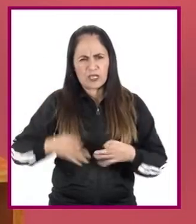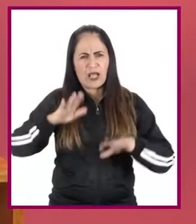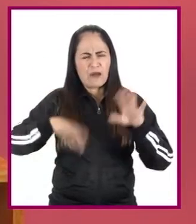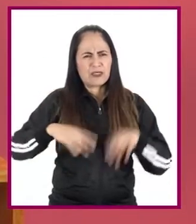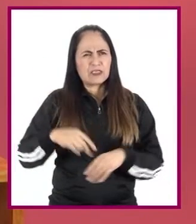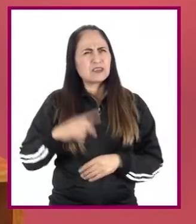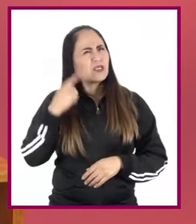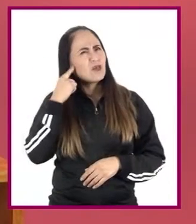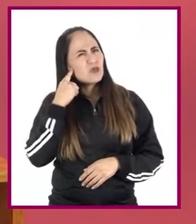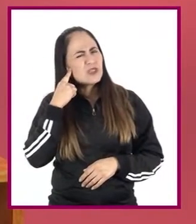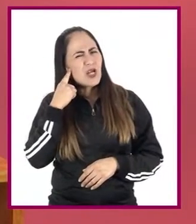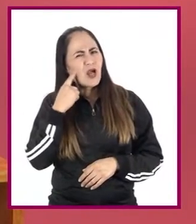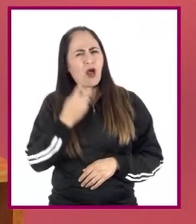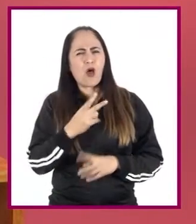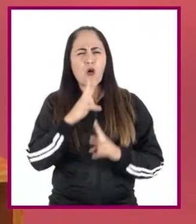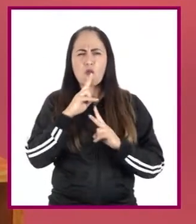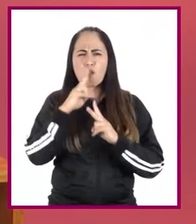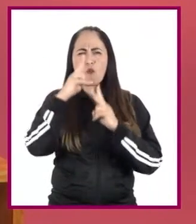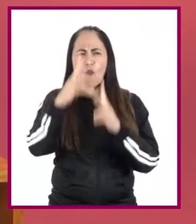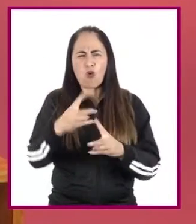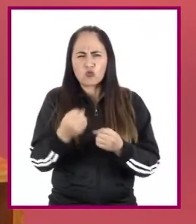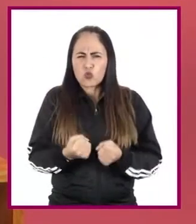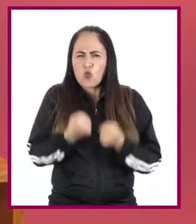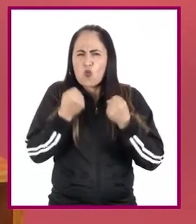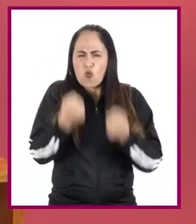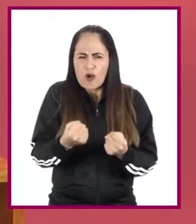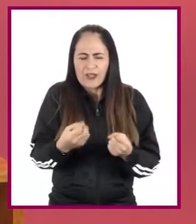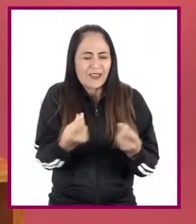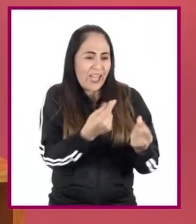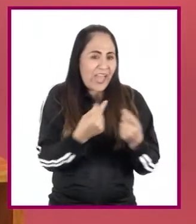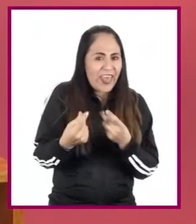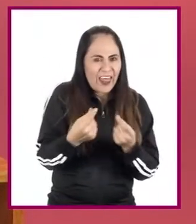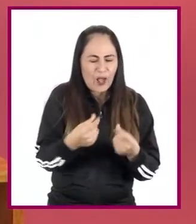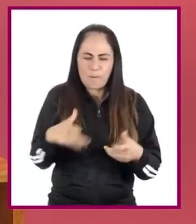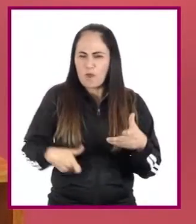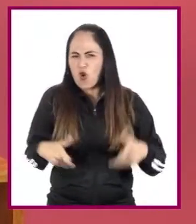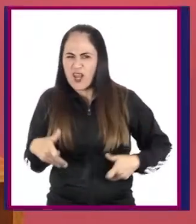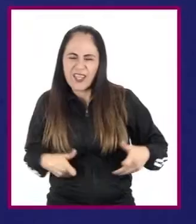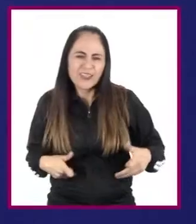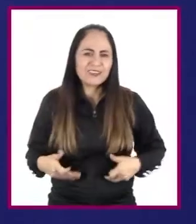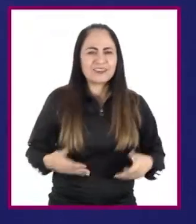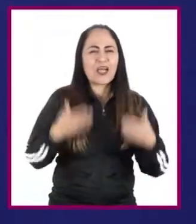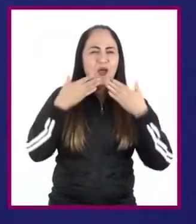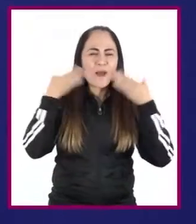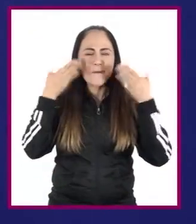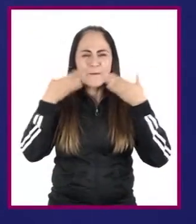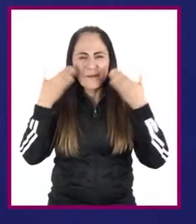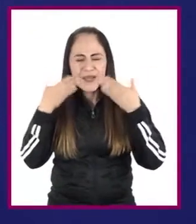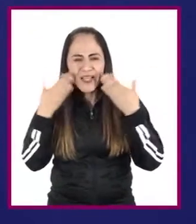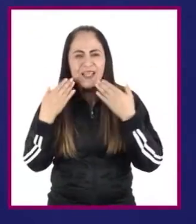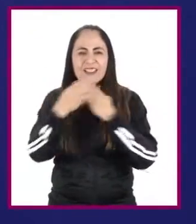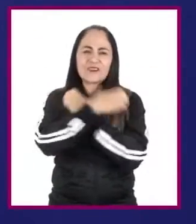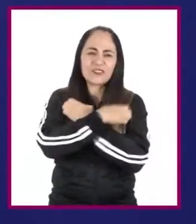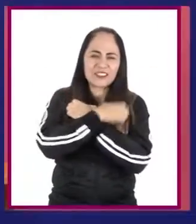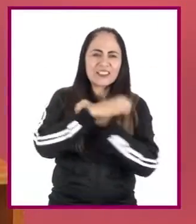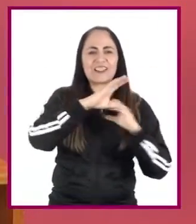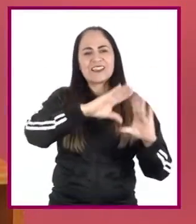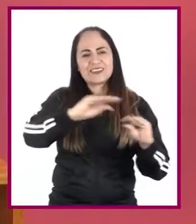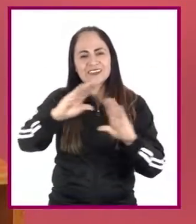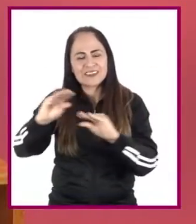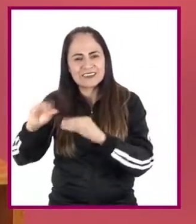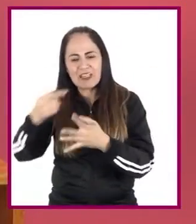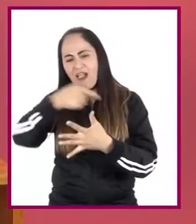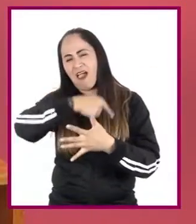energéticas, optimistas, desesperadas, molestas, serviciales, innovadoras, educativas, amables